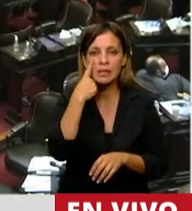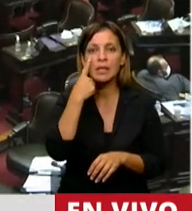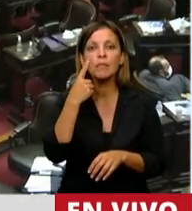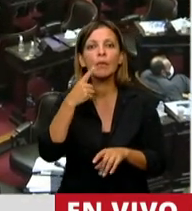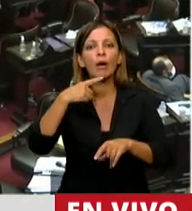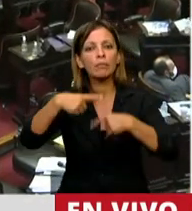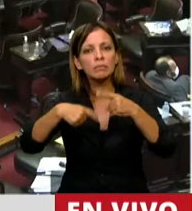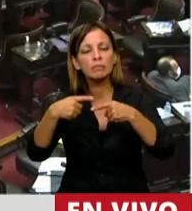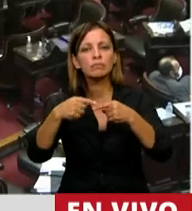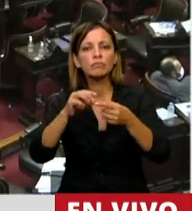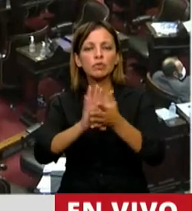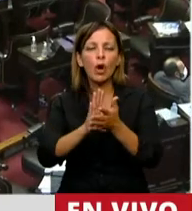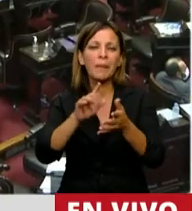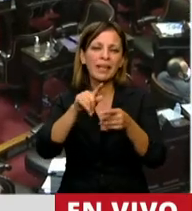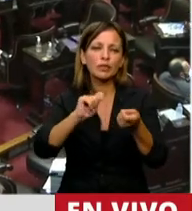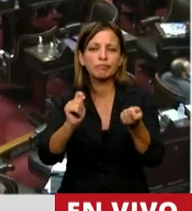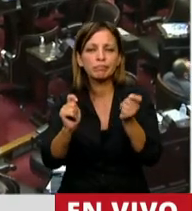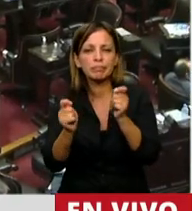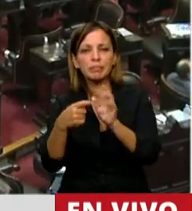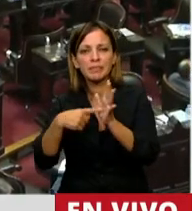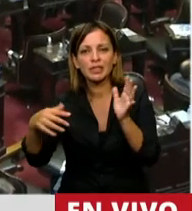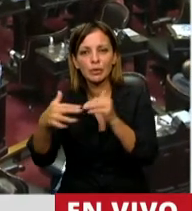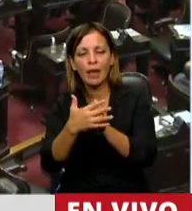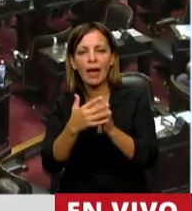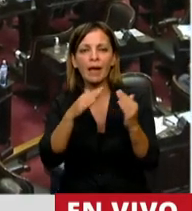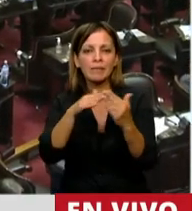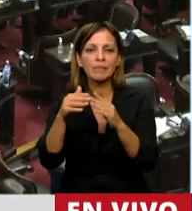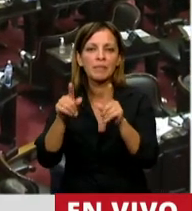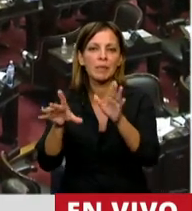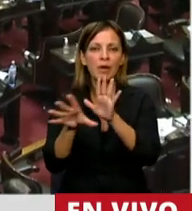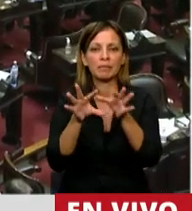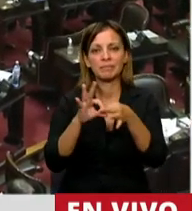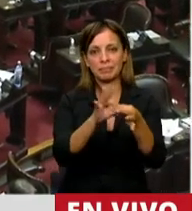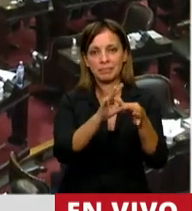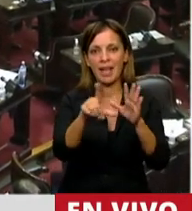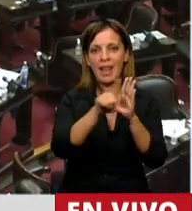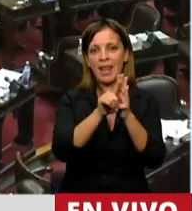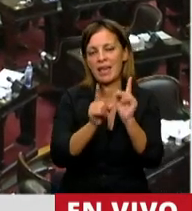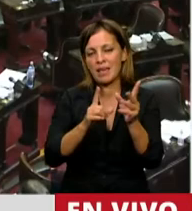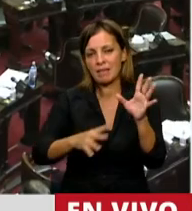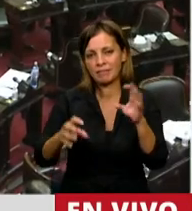integración sociourbana y todos estos programas a los que hace referencia a esta ley que estamos debatiendo hoy,